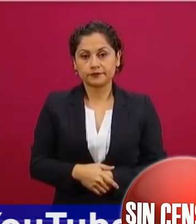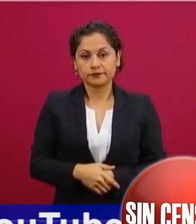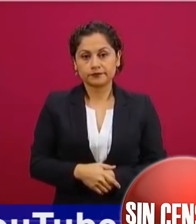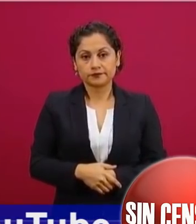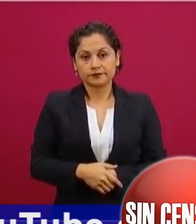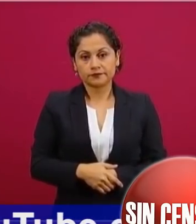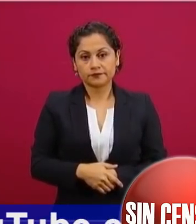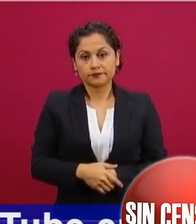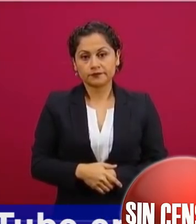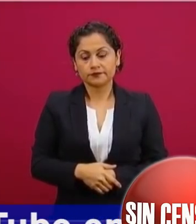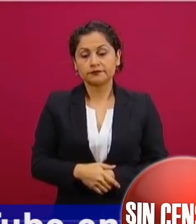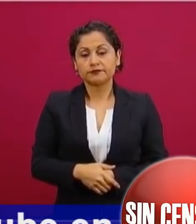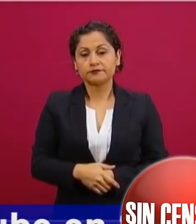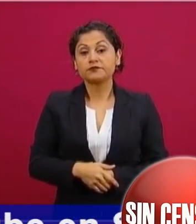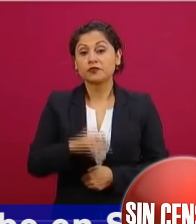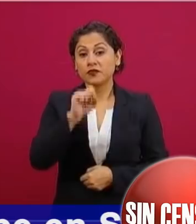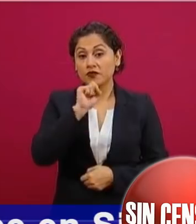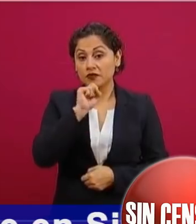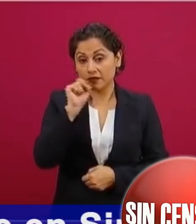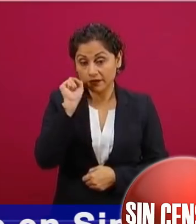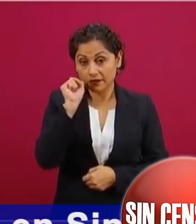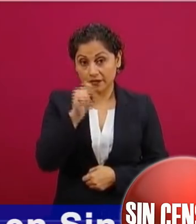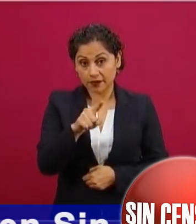se otorgarán